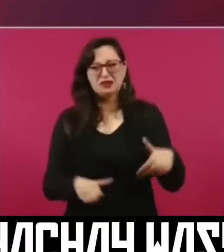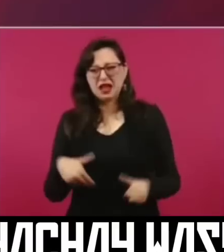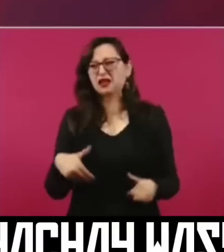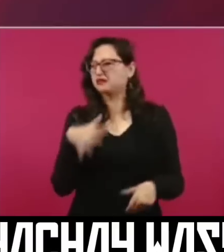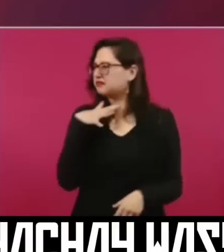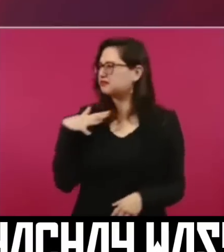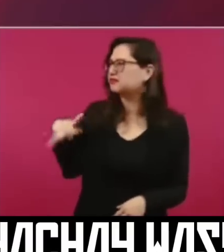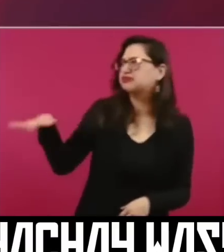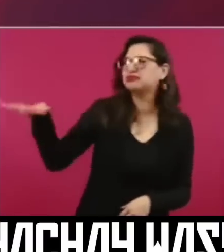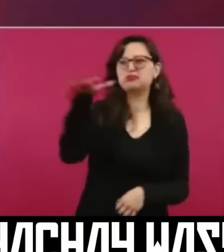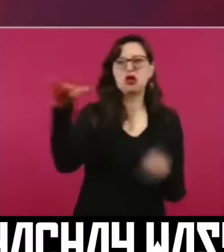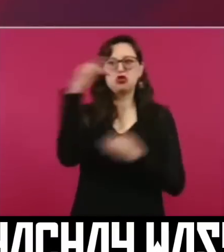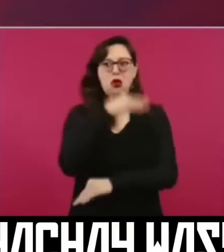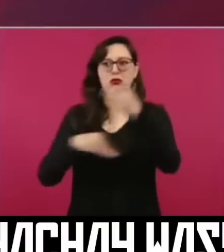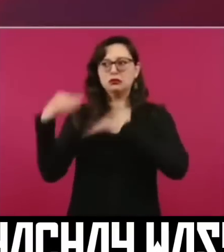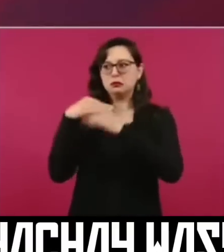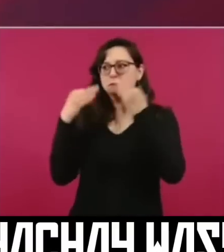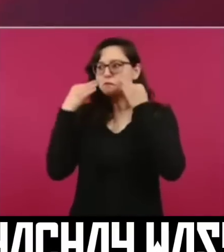Está como esto que vimos,